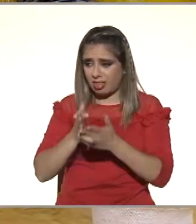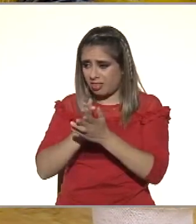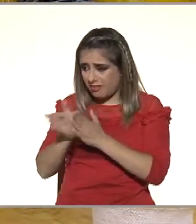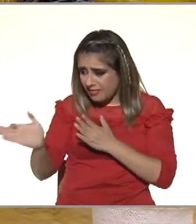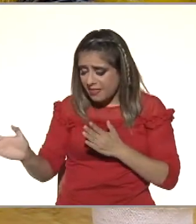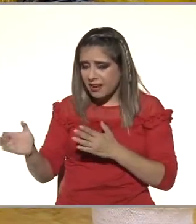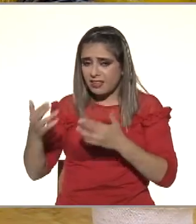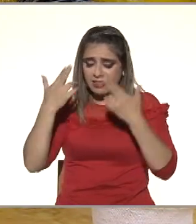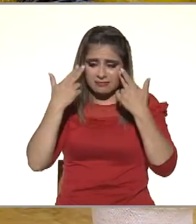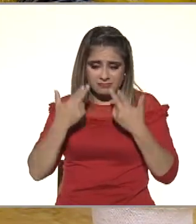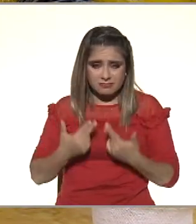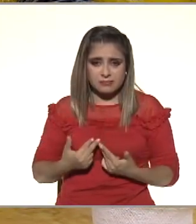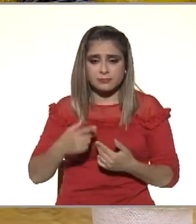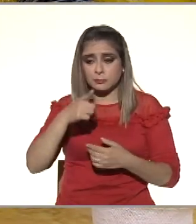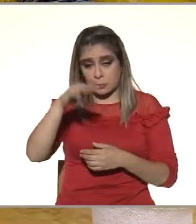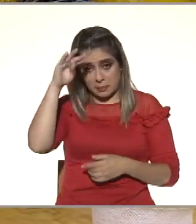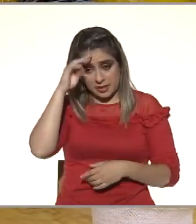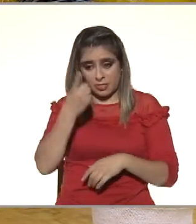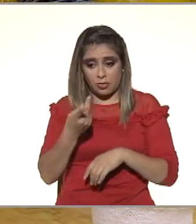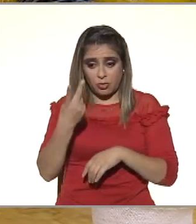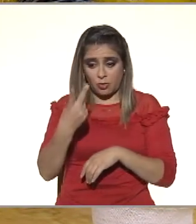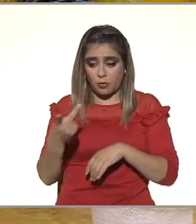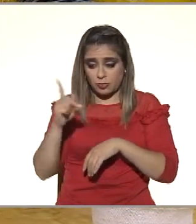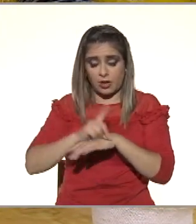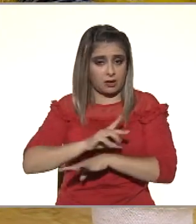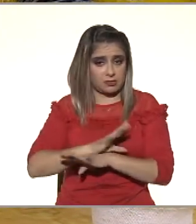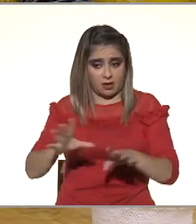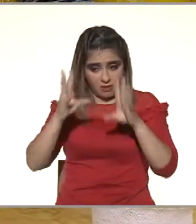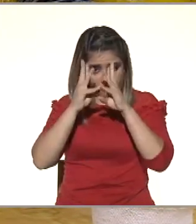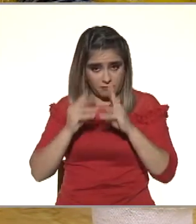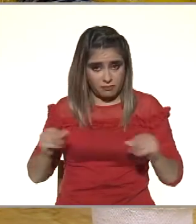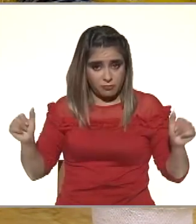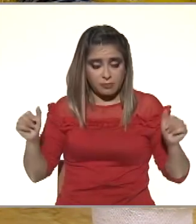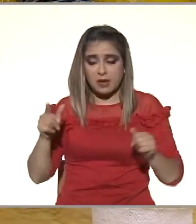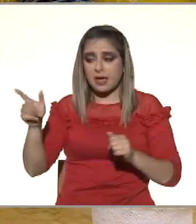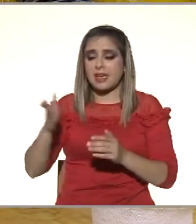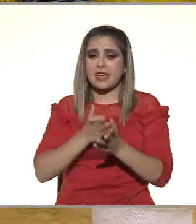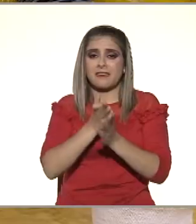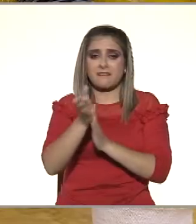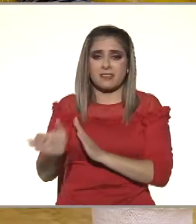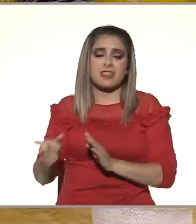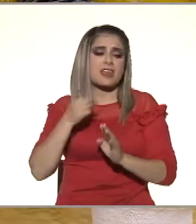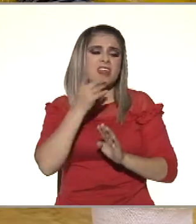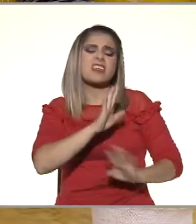no, uno piensa que a los 2 días hacemos eso, ¿no? Y los que fueron infieles dicen, ya